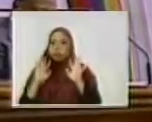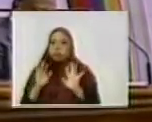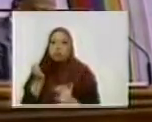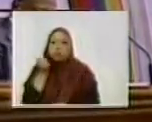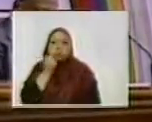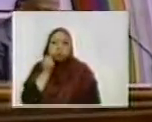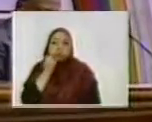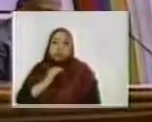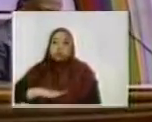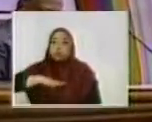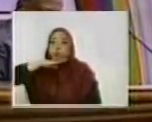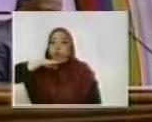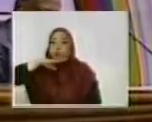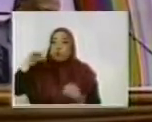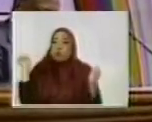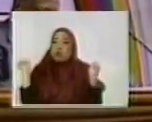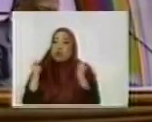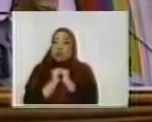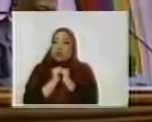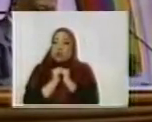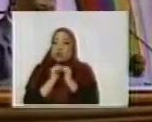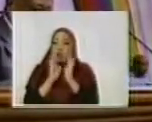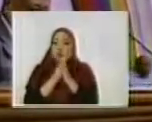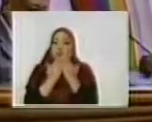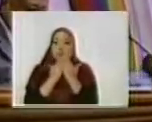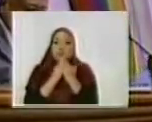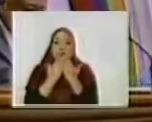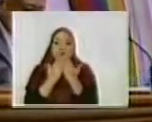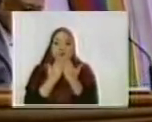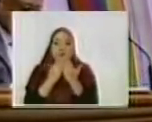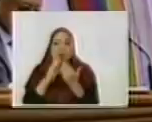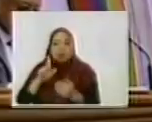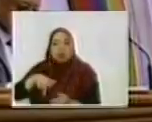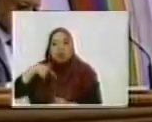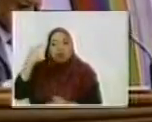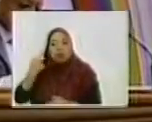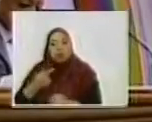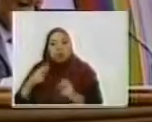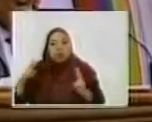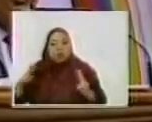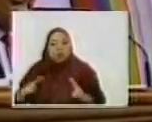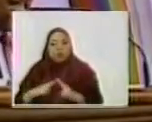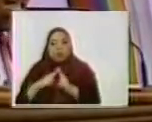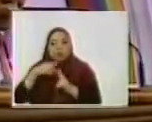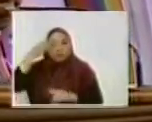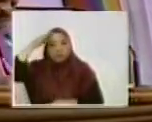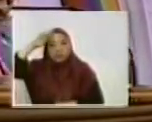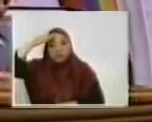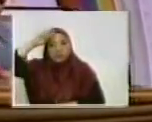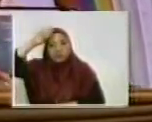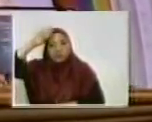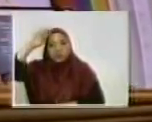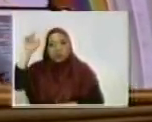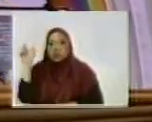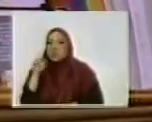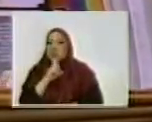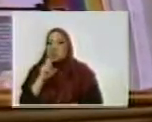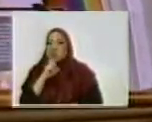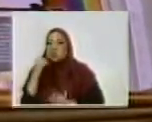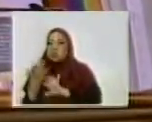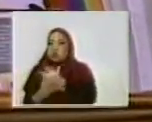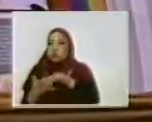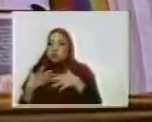asistir, que no pude agarrar el libro. Después me lo encontré por allá en Cuba, en situaciones también difíciles de